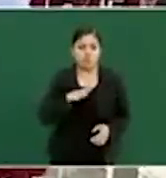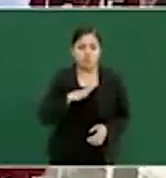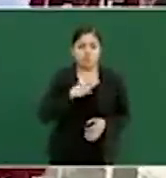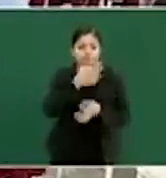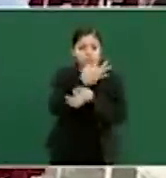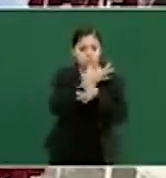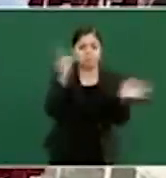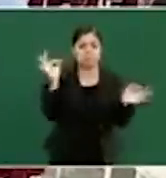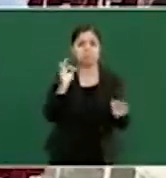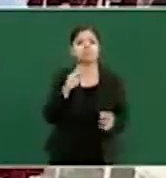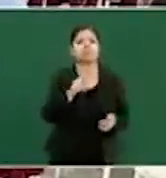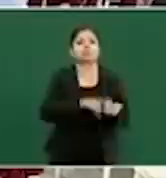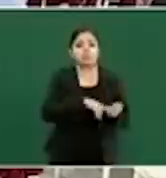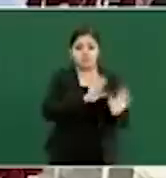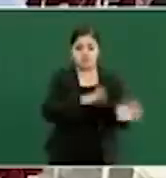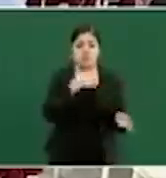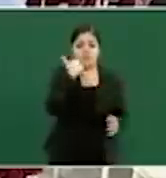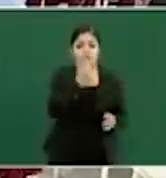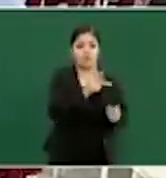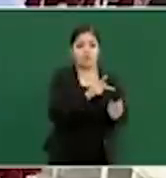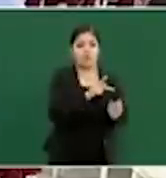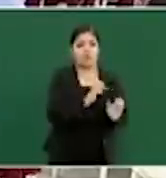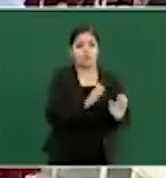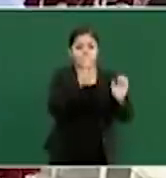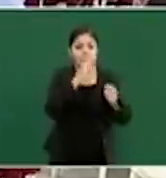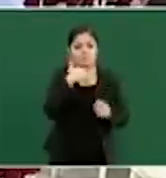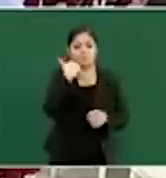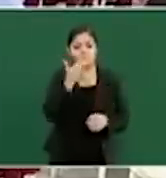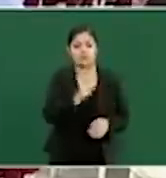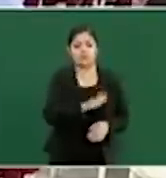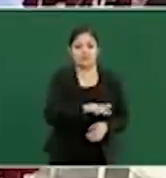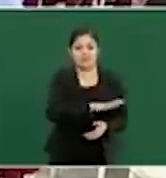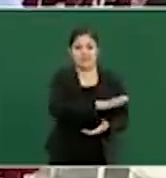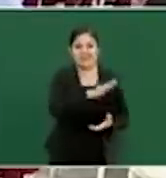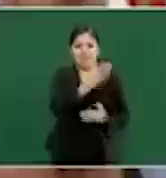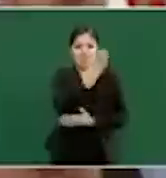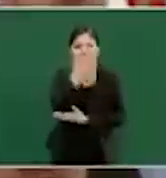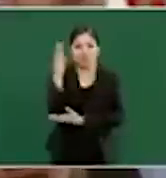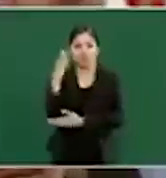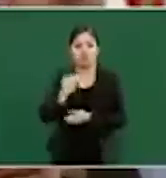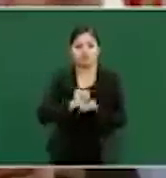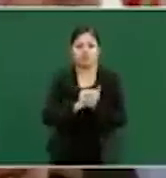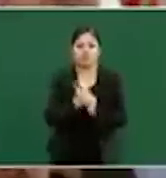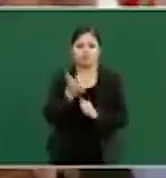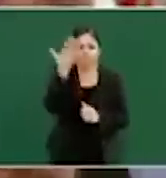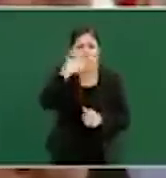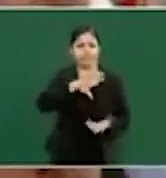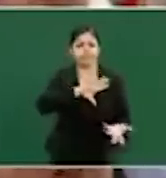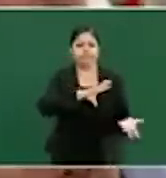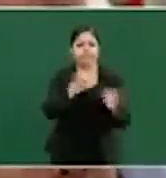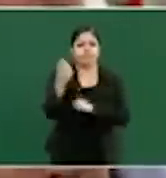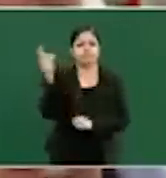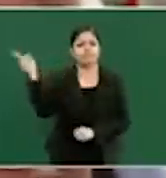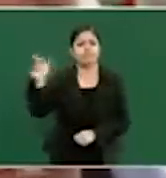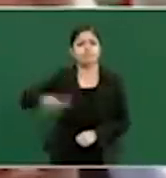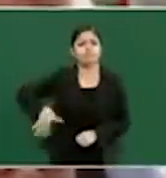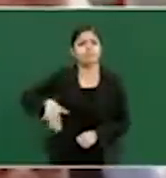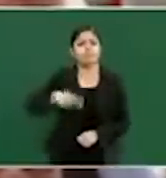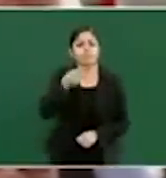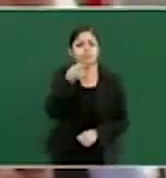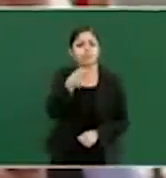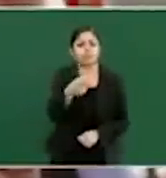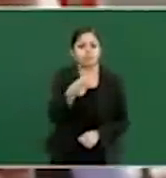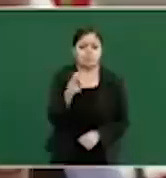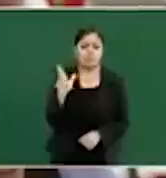anunciado la preventa de ello, y piden cambiar el uso de suelo, lo cual pues le daría al traste literal a lo que usted presentó